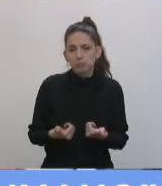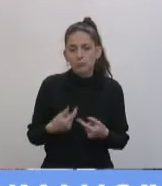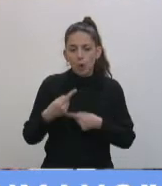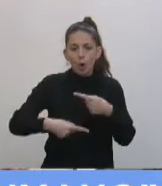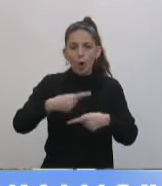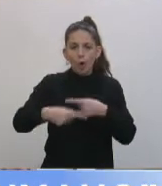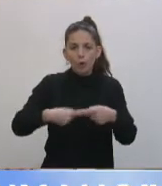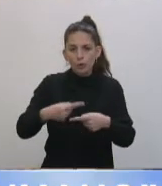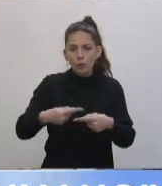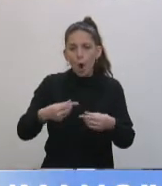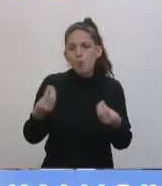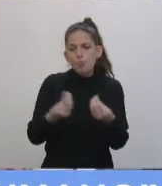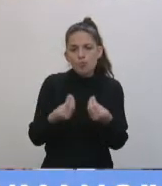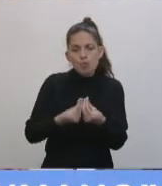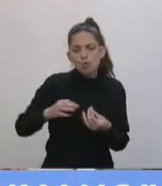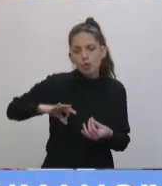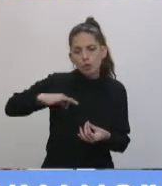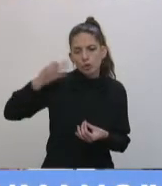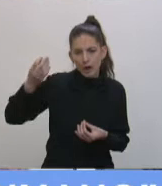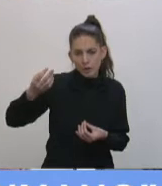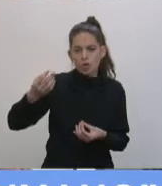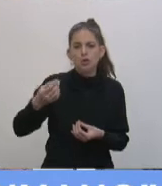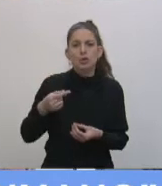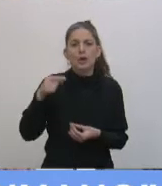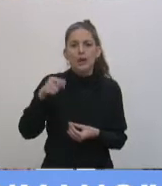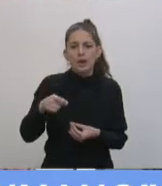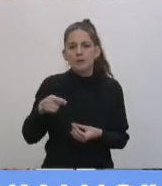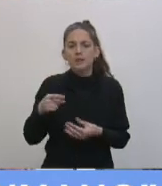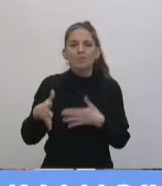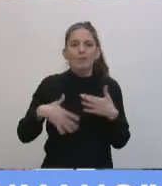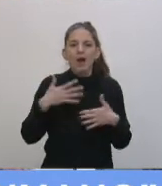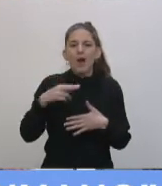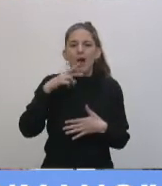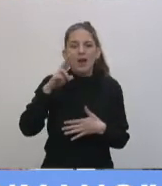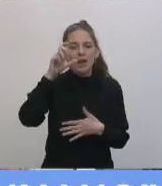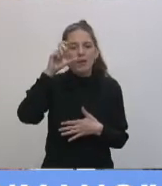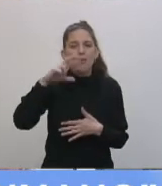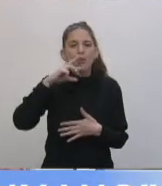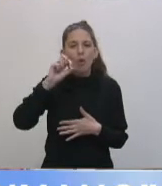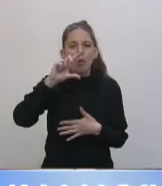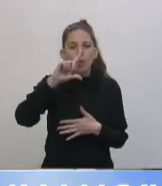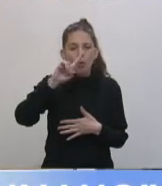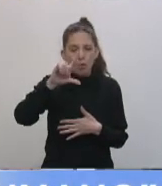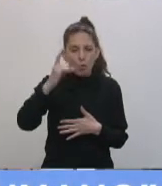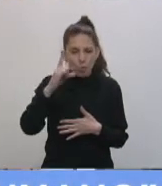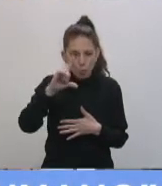continuó varios años, ¿no es cierto?, esta revolución, como se la llamaba.